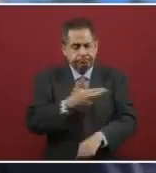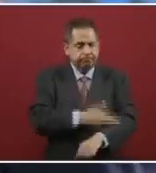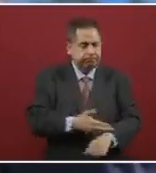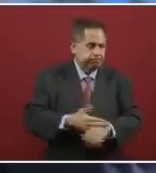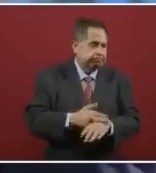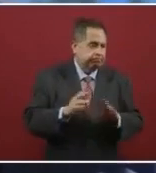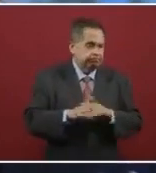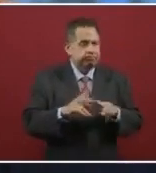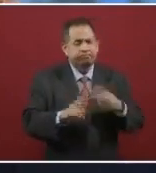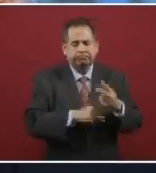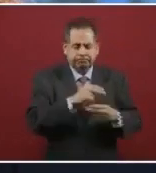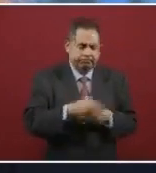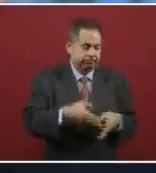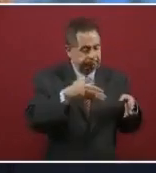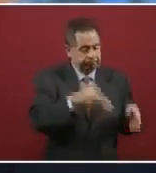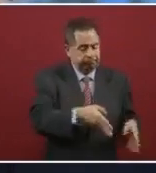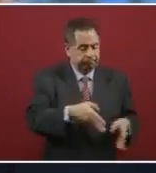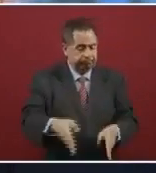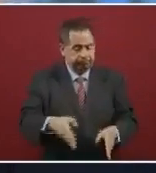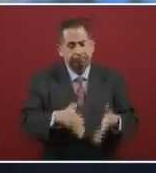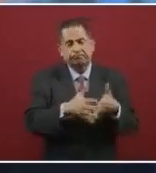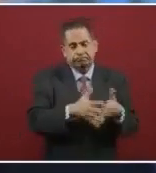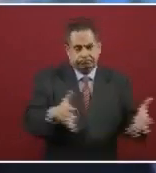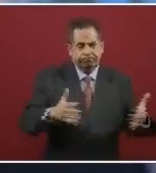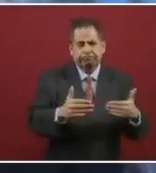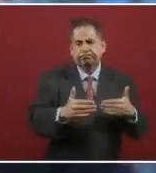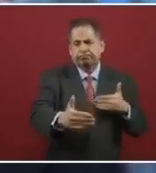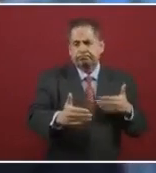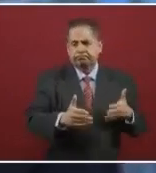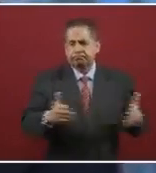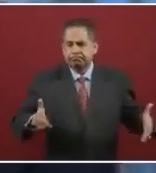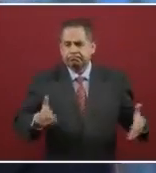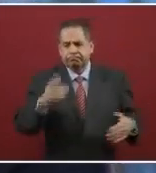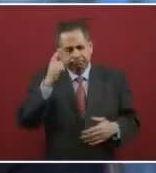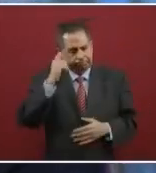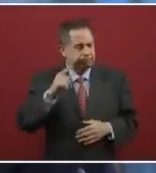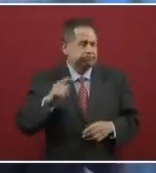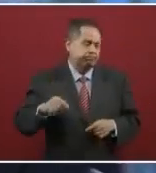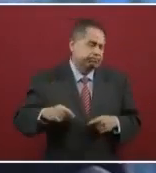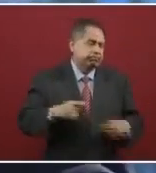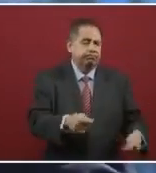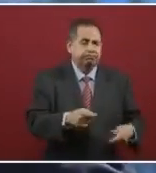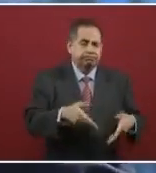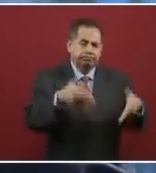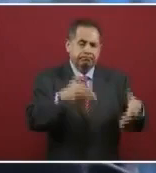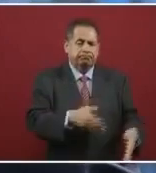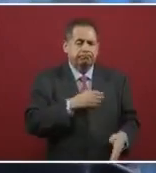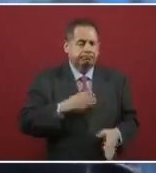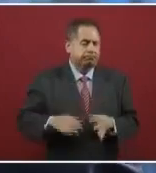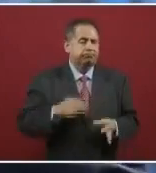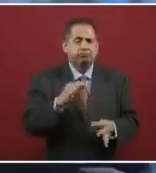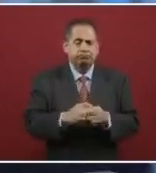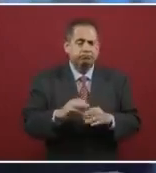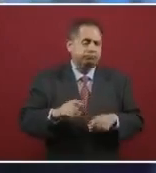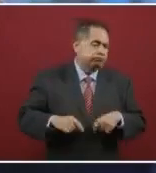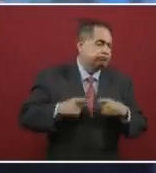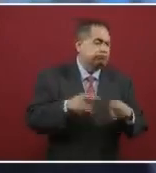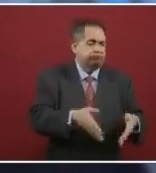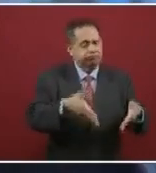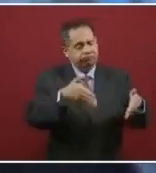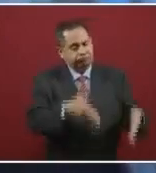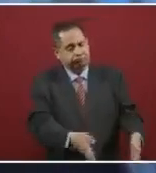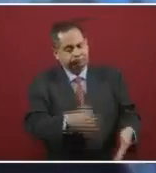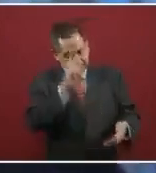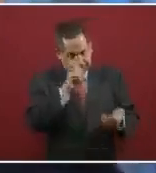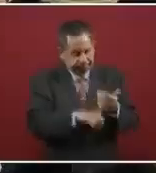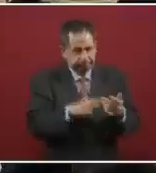negociaciones para esto y se ampliaron entonces todos estos espacios para que se pudiera cumplir con todas estas